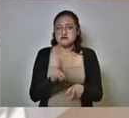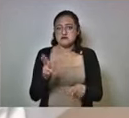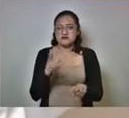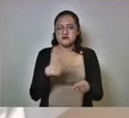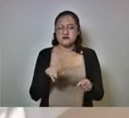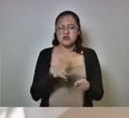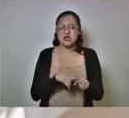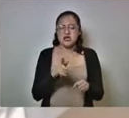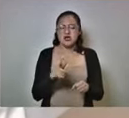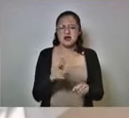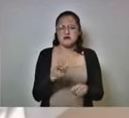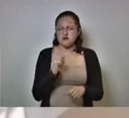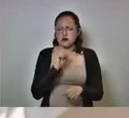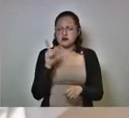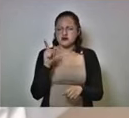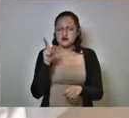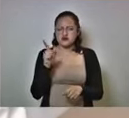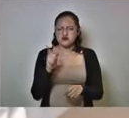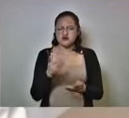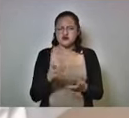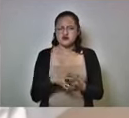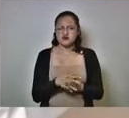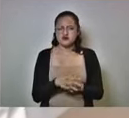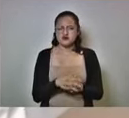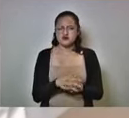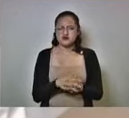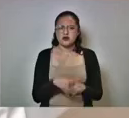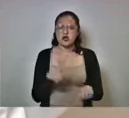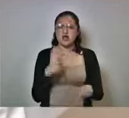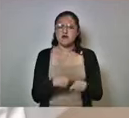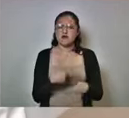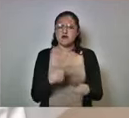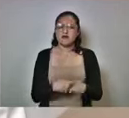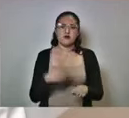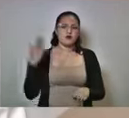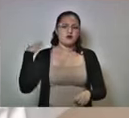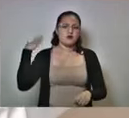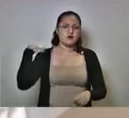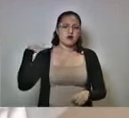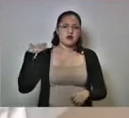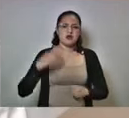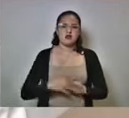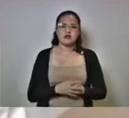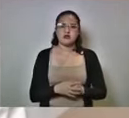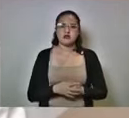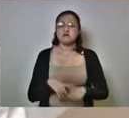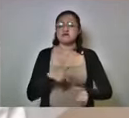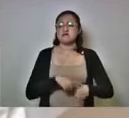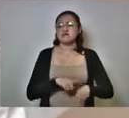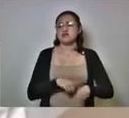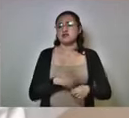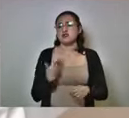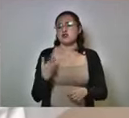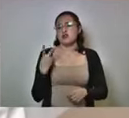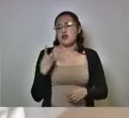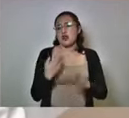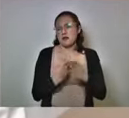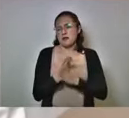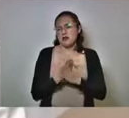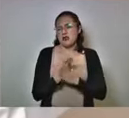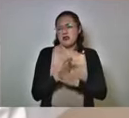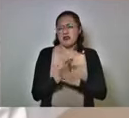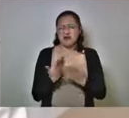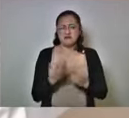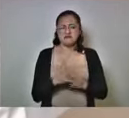muy famoso en la Ciudad de México, de enfermedades pulmonares. A las 2 y fracción de la